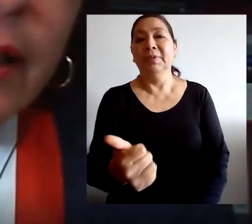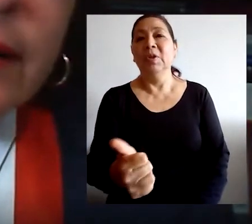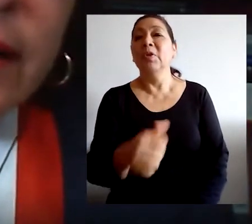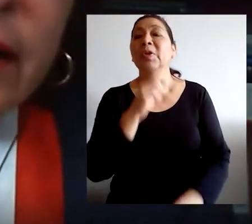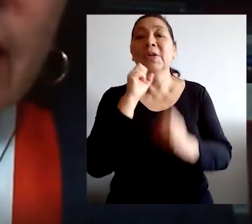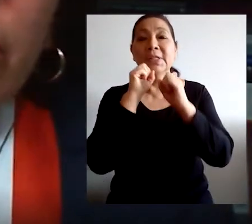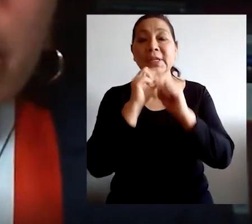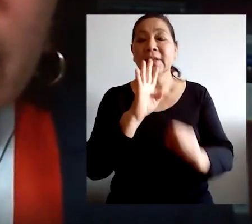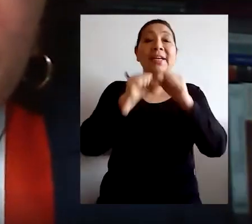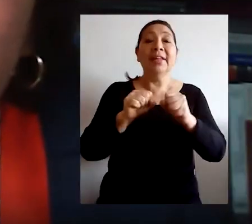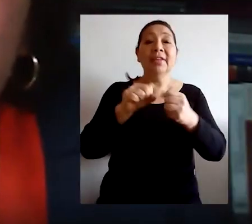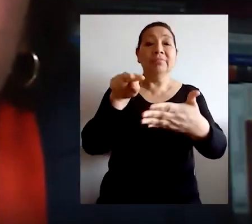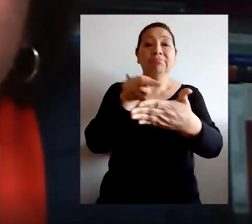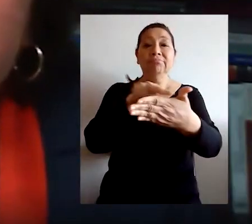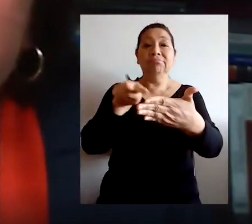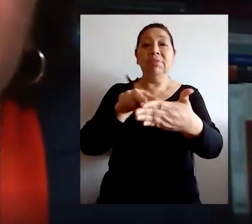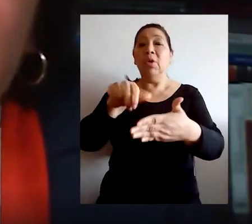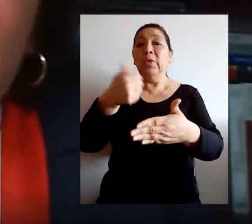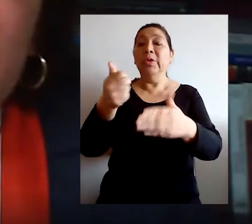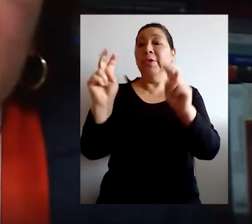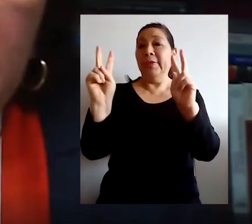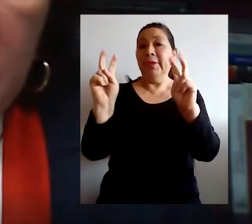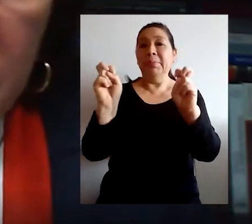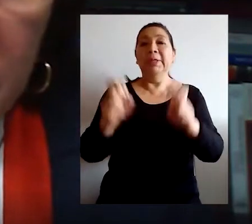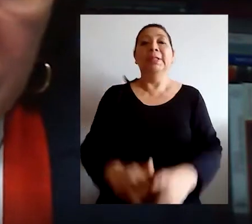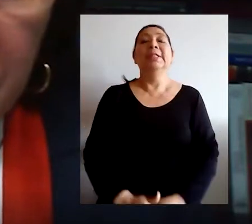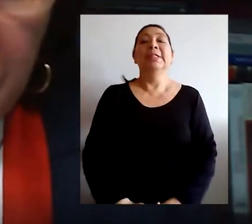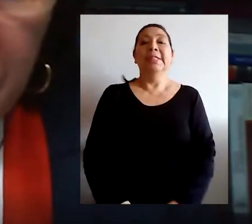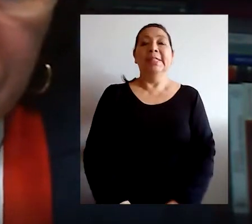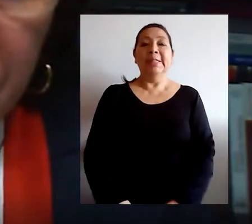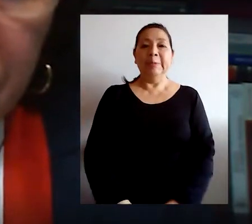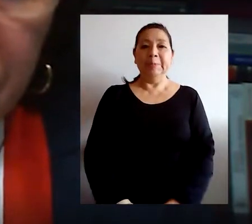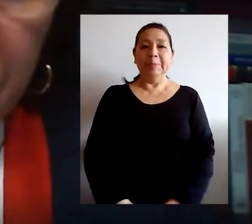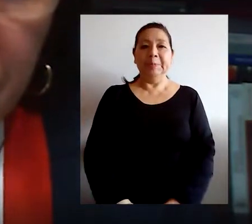cuenta, secretario relator, de la siguiente causa.